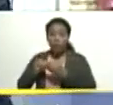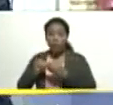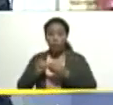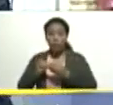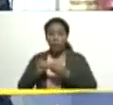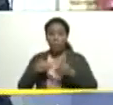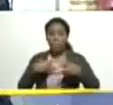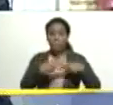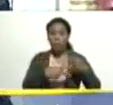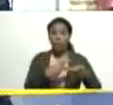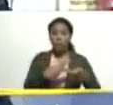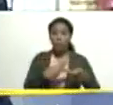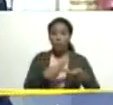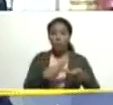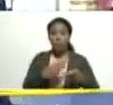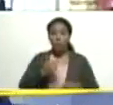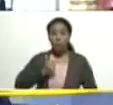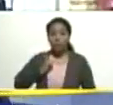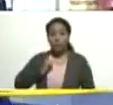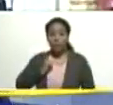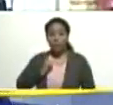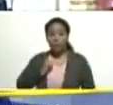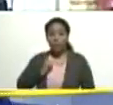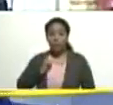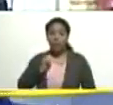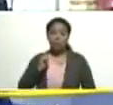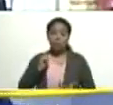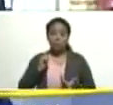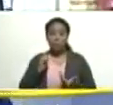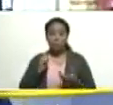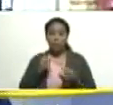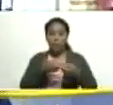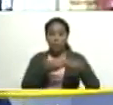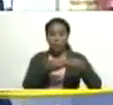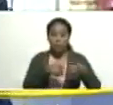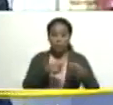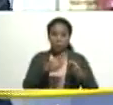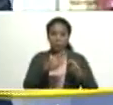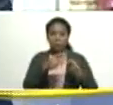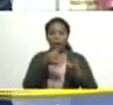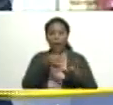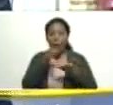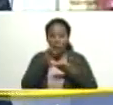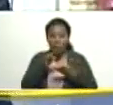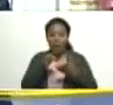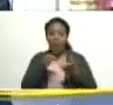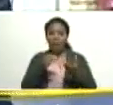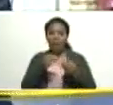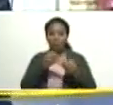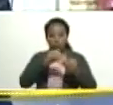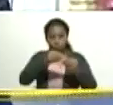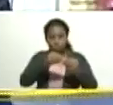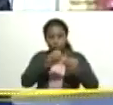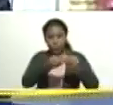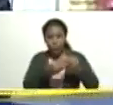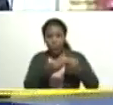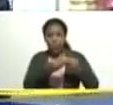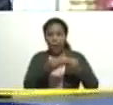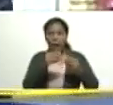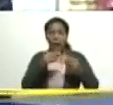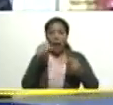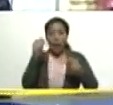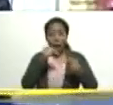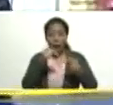producción, aprovechando los desechos, digamos, de la cascarilla que tiene el café, para generar a través de allí procesos